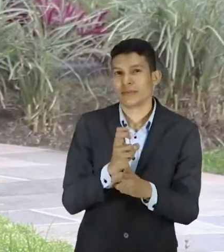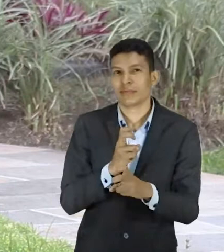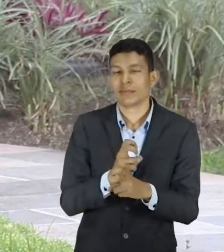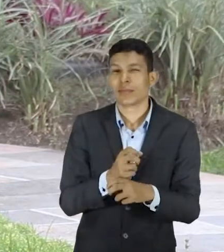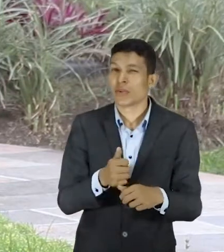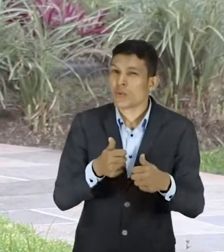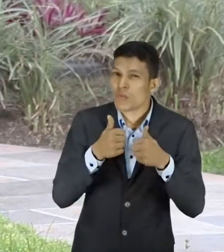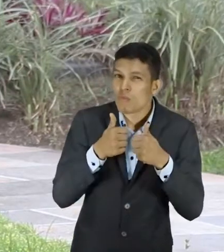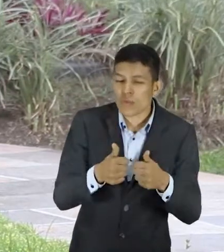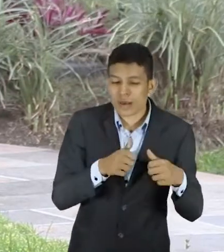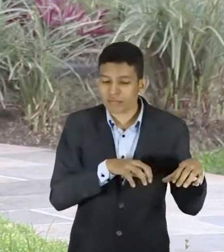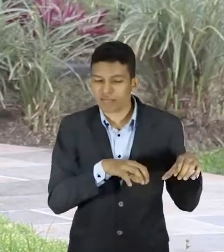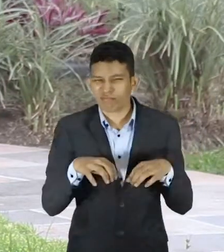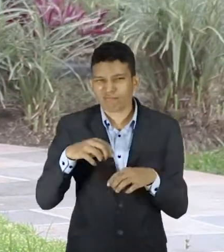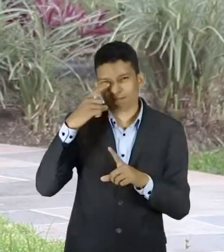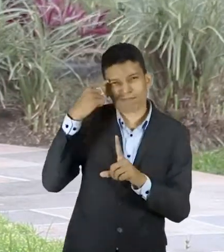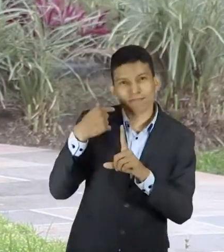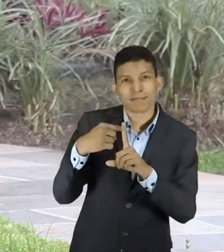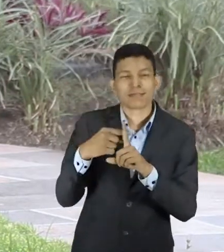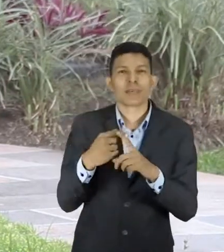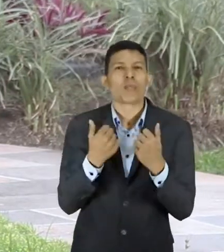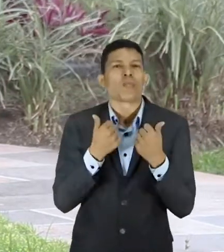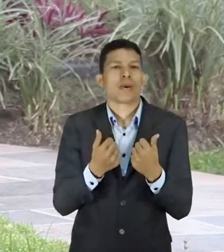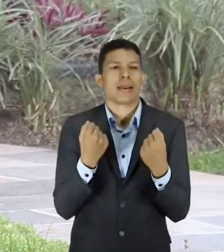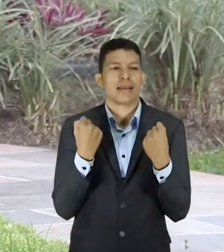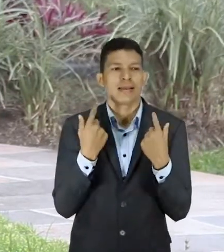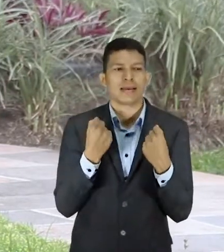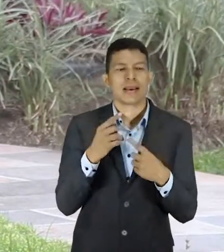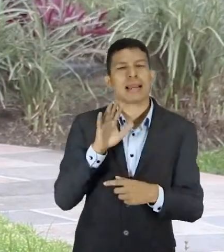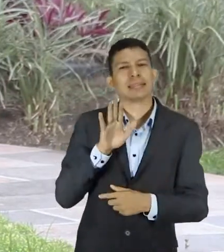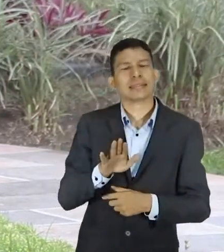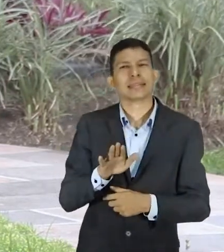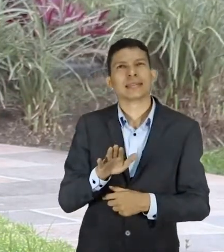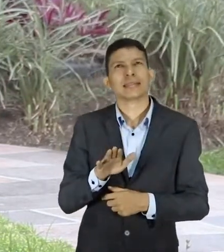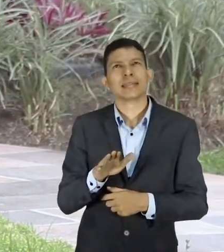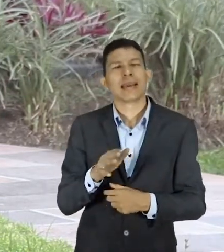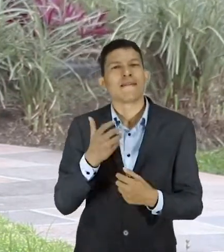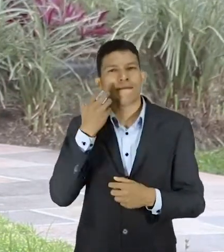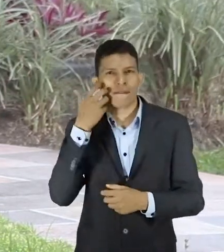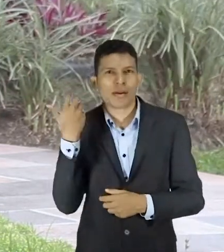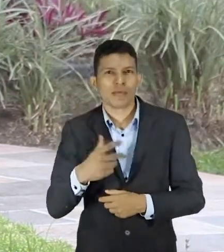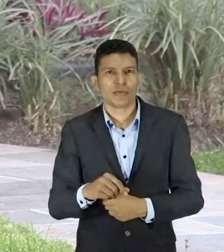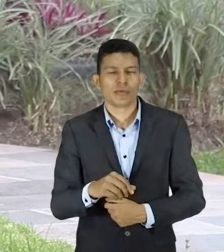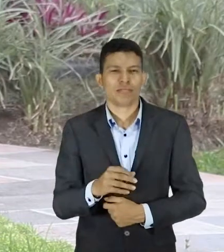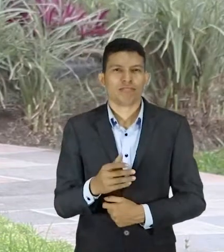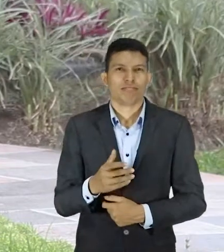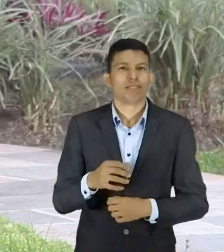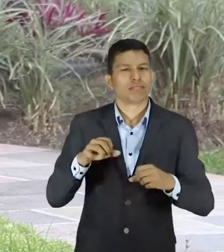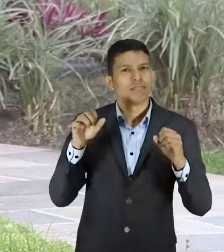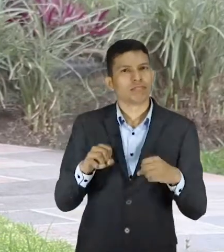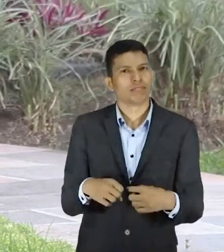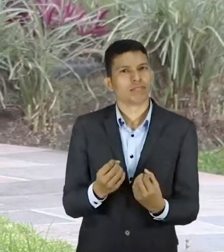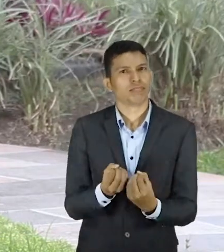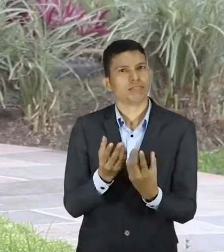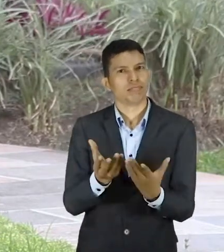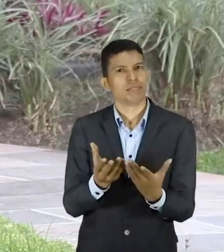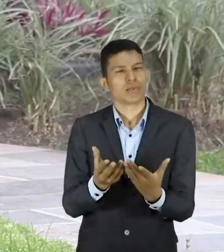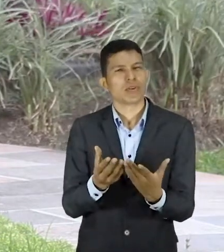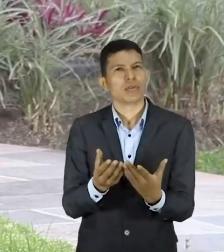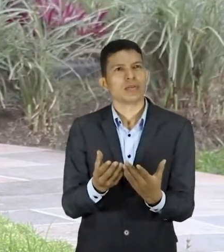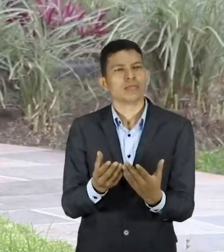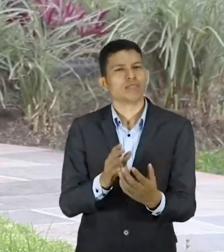difíciles, pero una buena actitud y un buen entendimiento de la enfermedad te puede